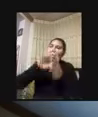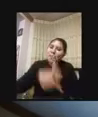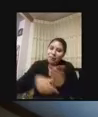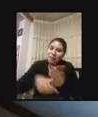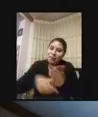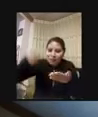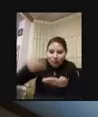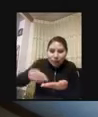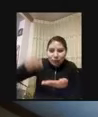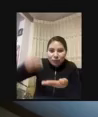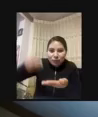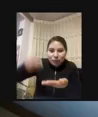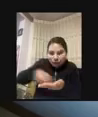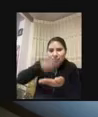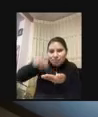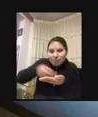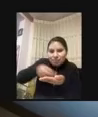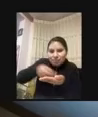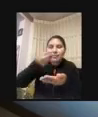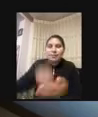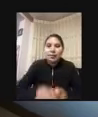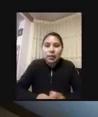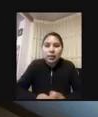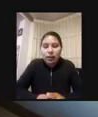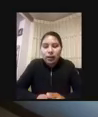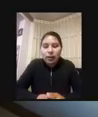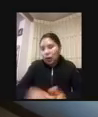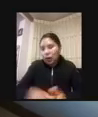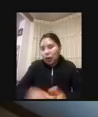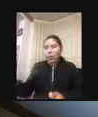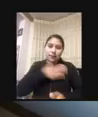vamos trabajando, ¿no? Siguiente, por favor.